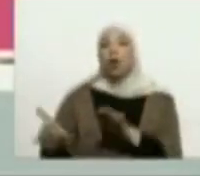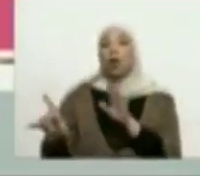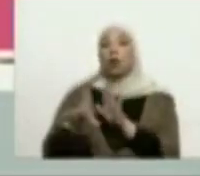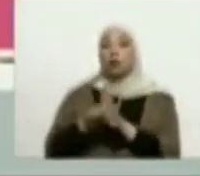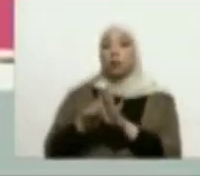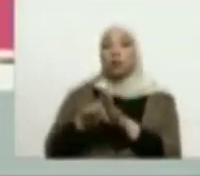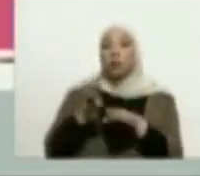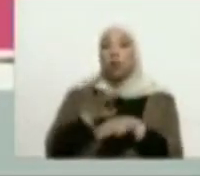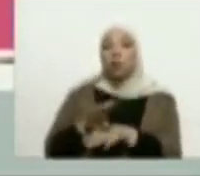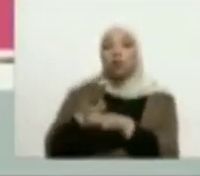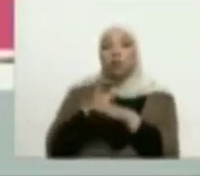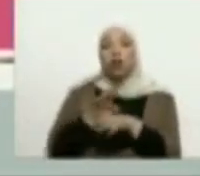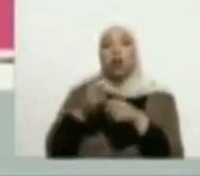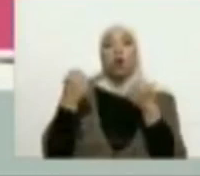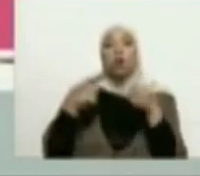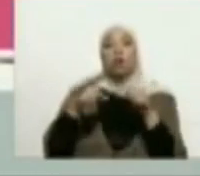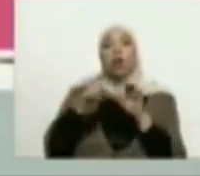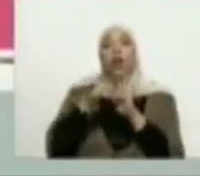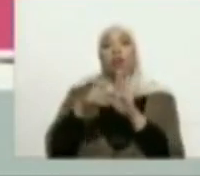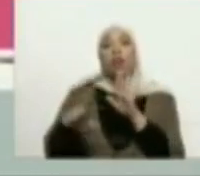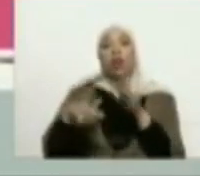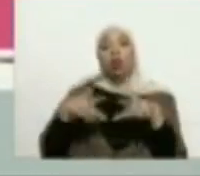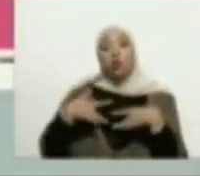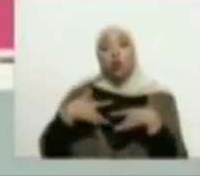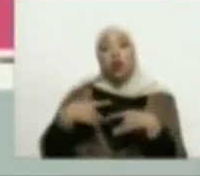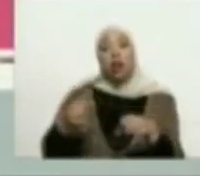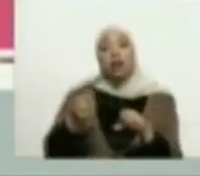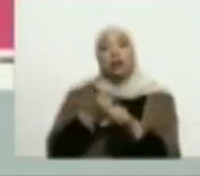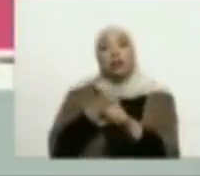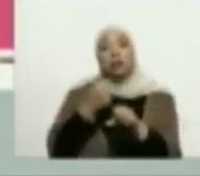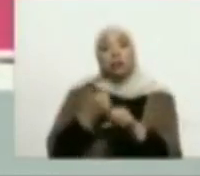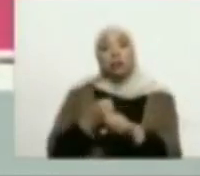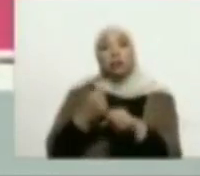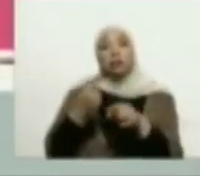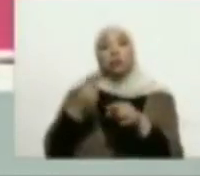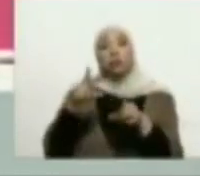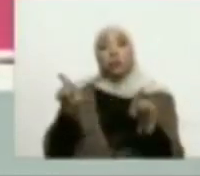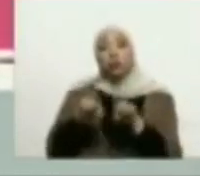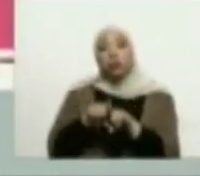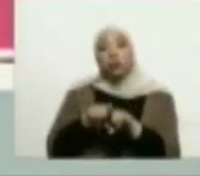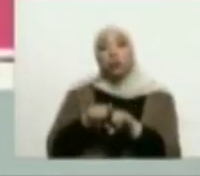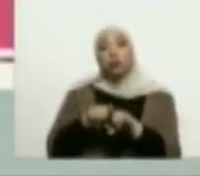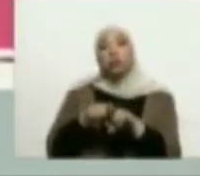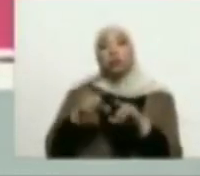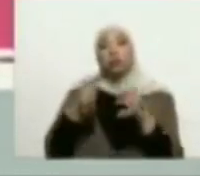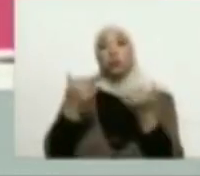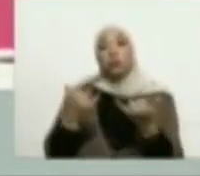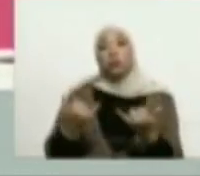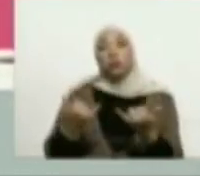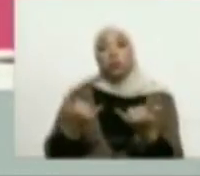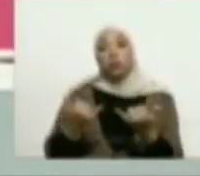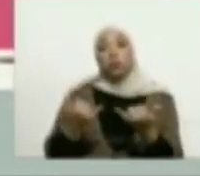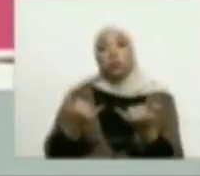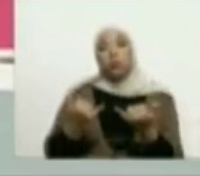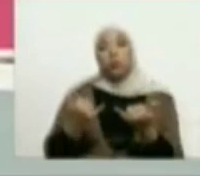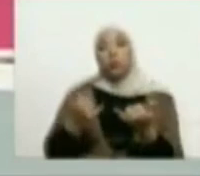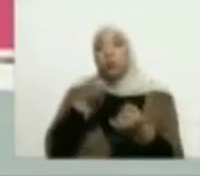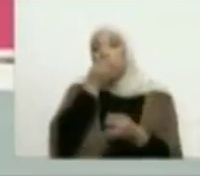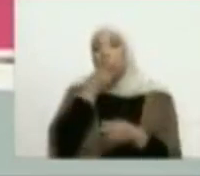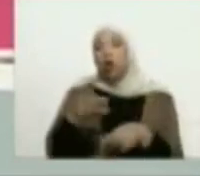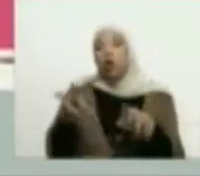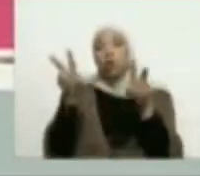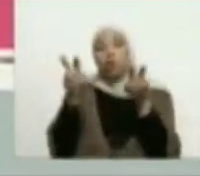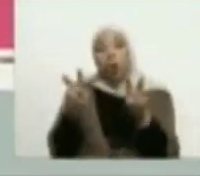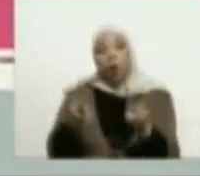la Protección de los Activos, Derechos e Intereses de la República y sus entidades en el extranjero. Un nuevo